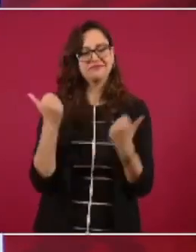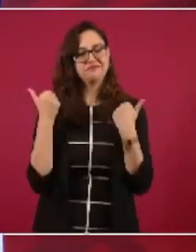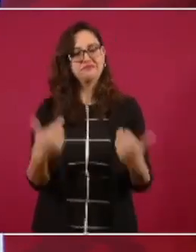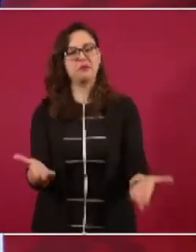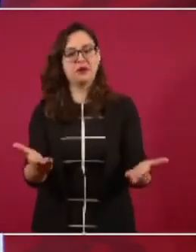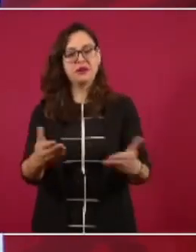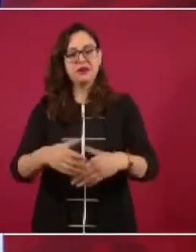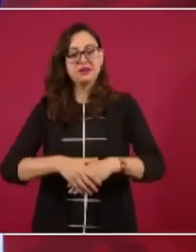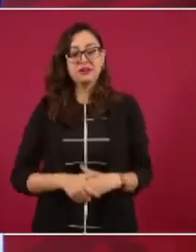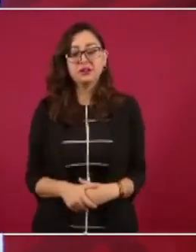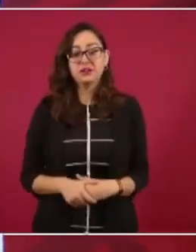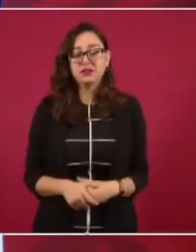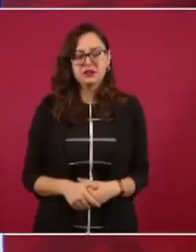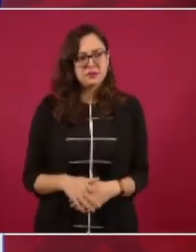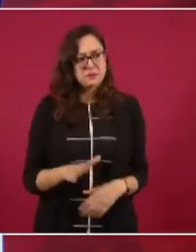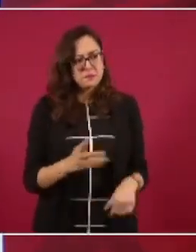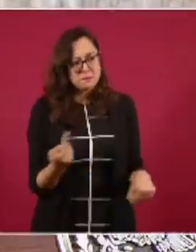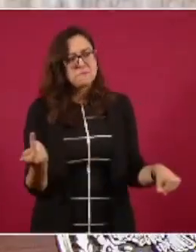¿Se le olvidó